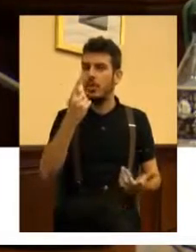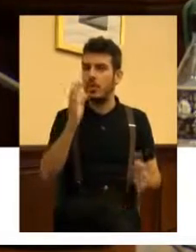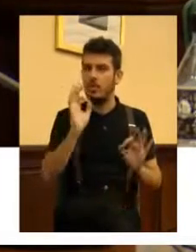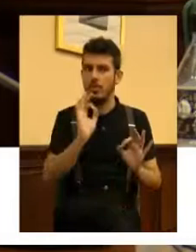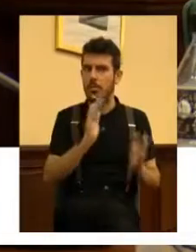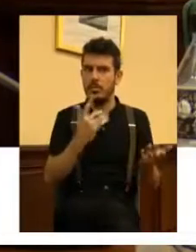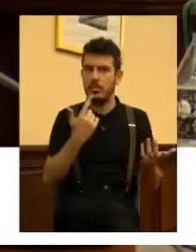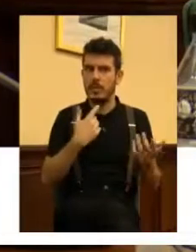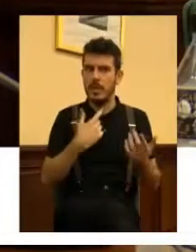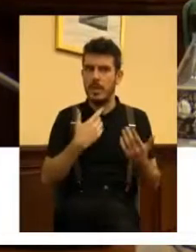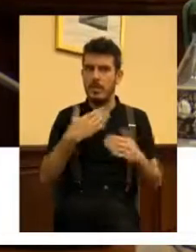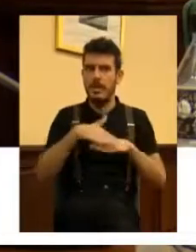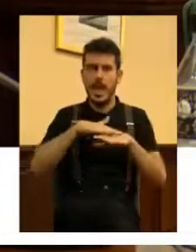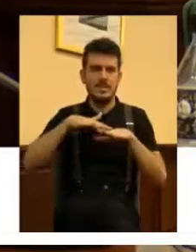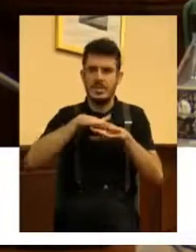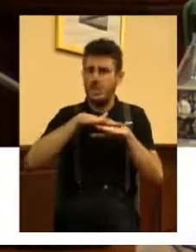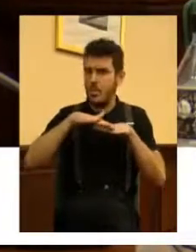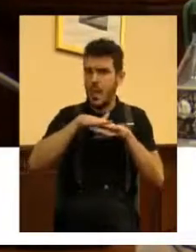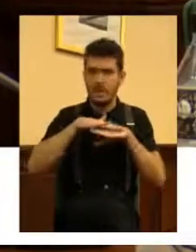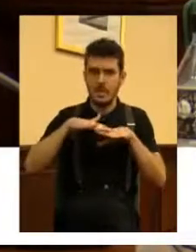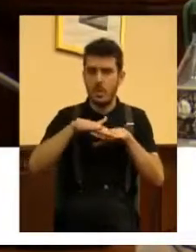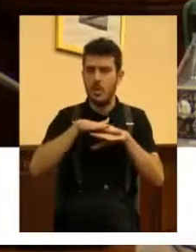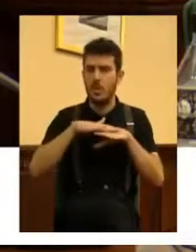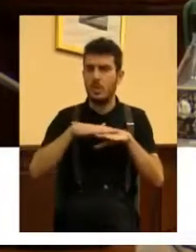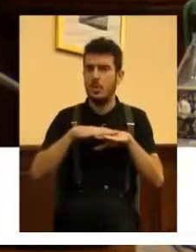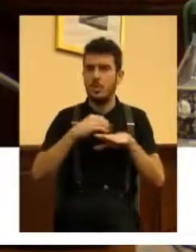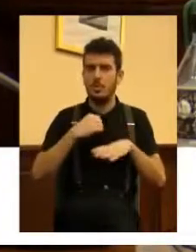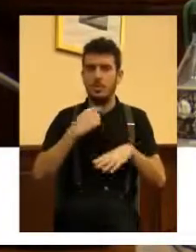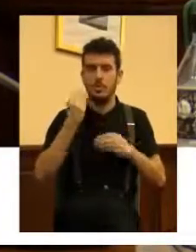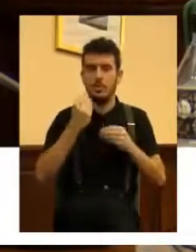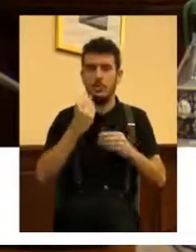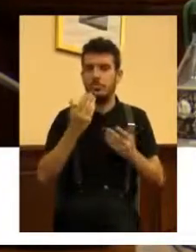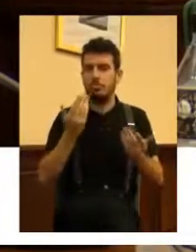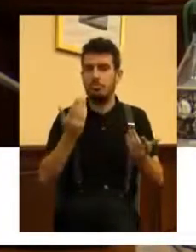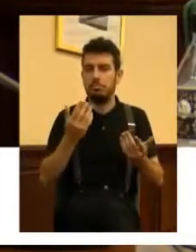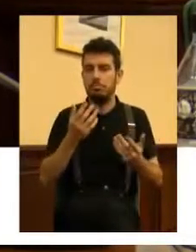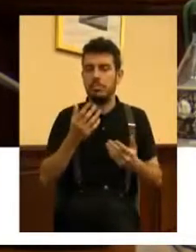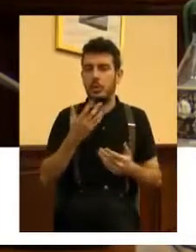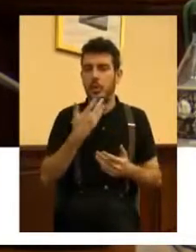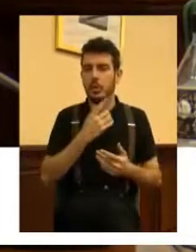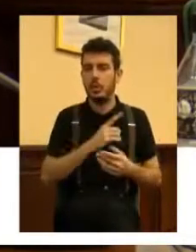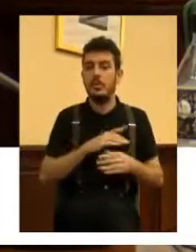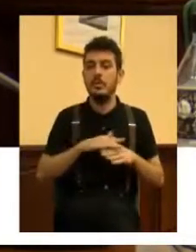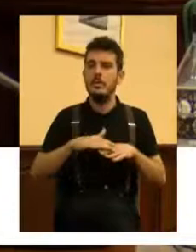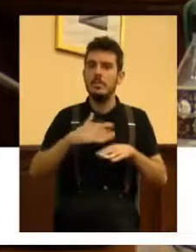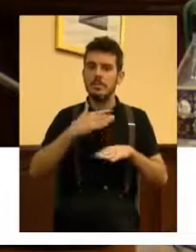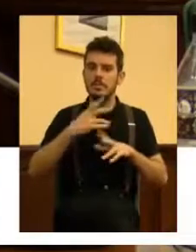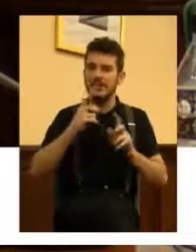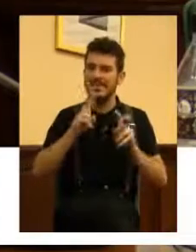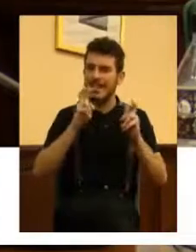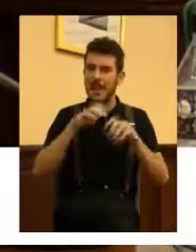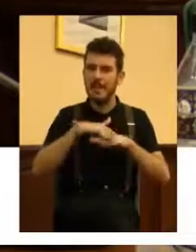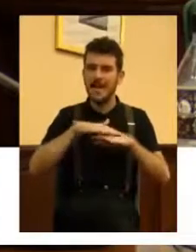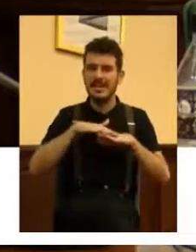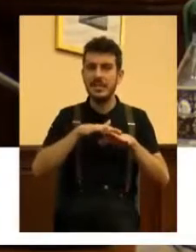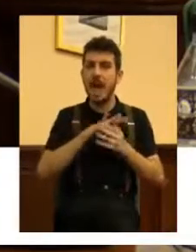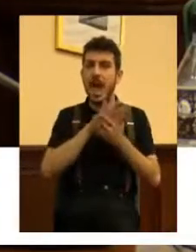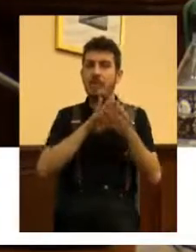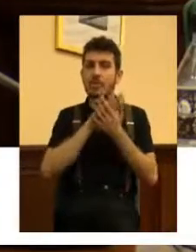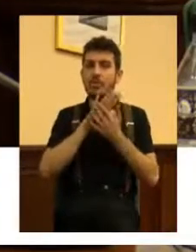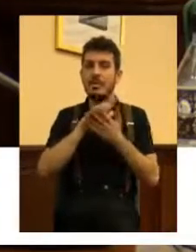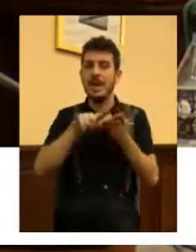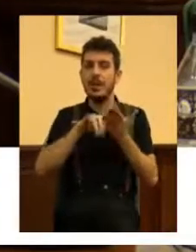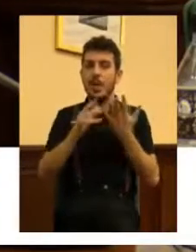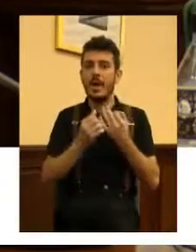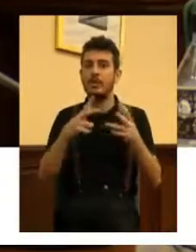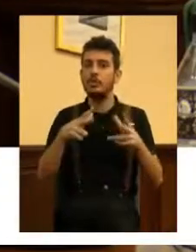y de Karl Polanyi, que a mí me gusta más, pero vamos. O sea, que estamos hablando lenguaje